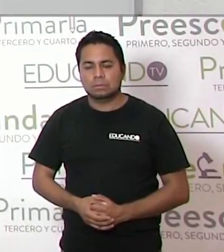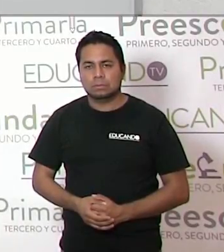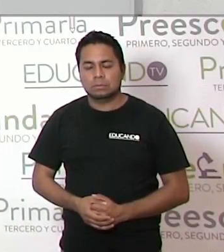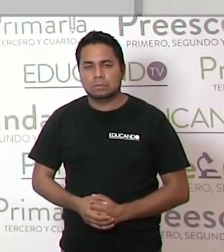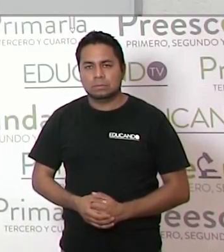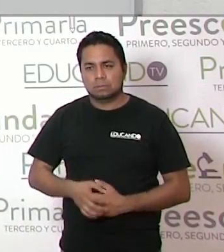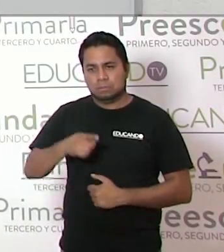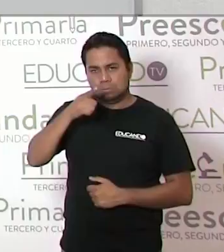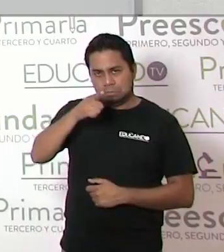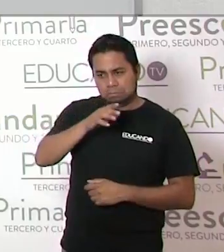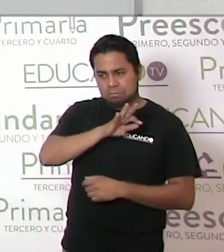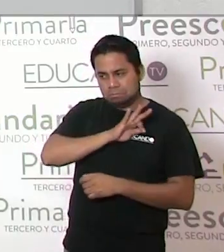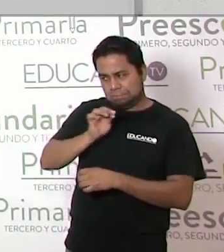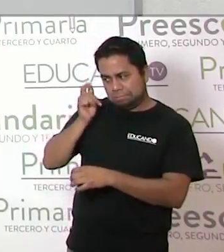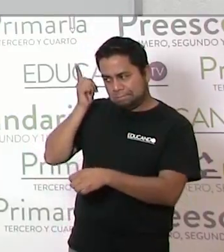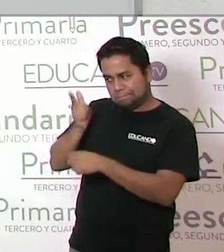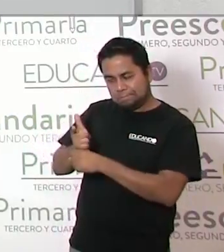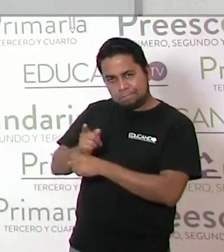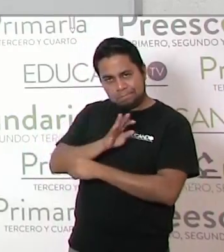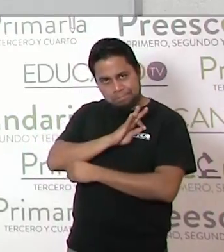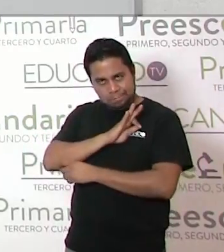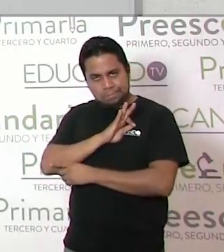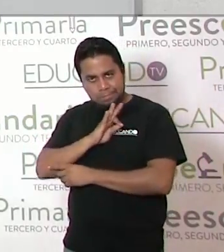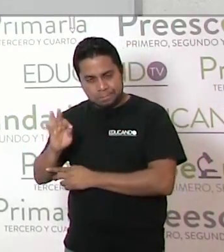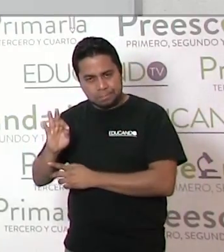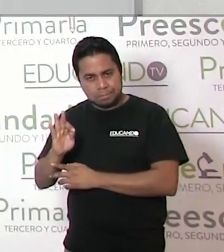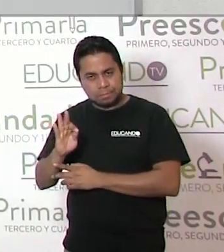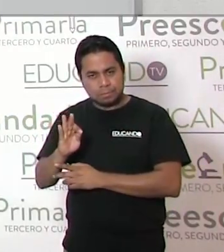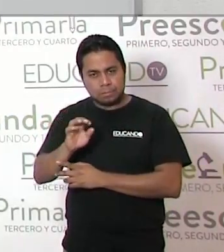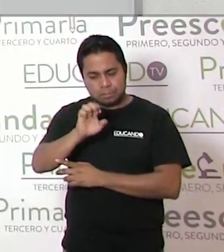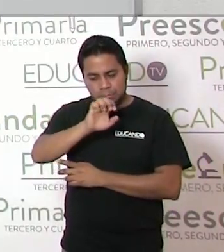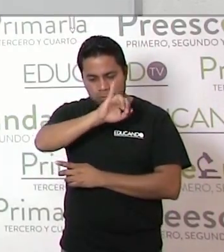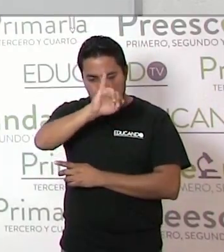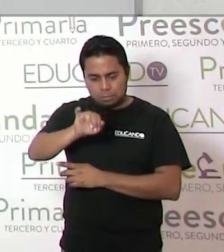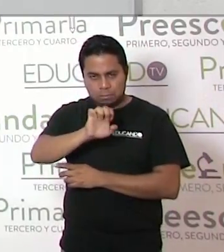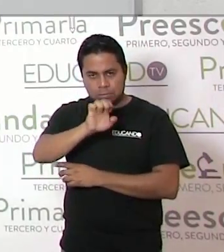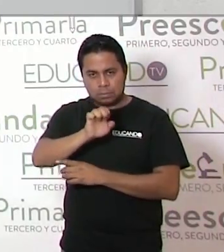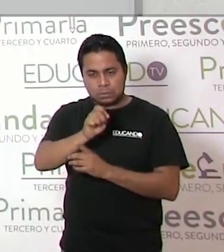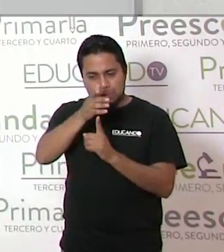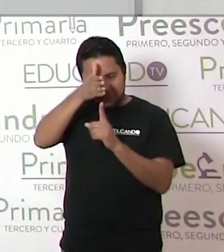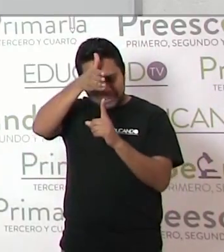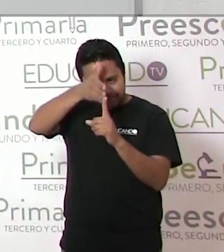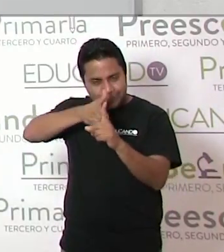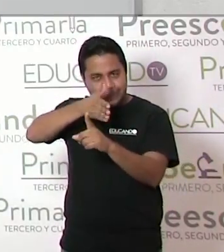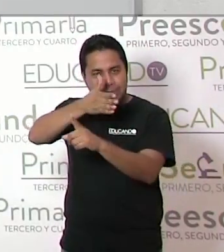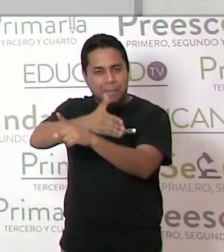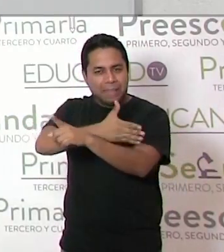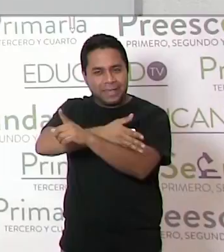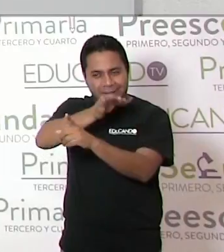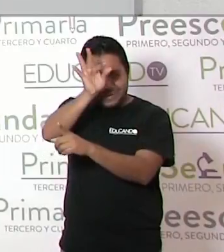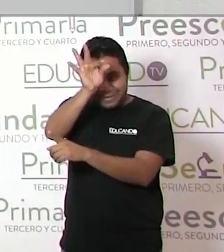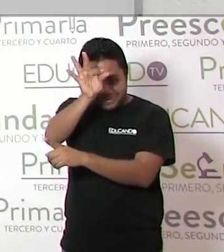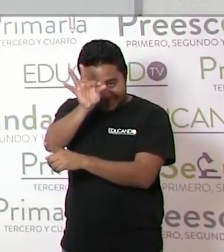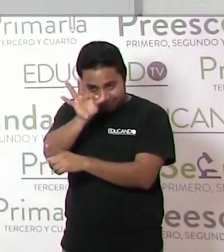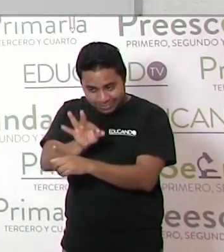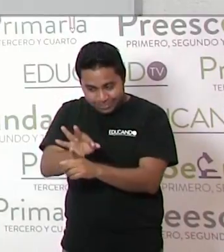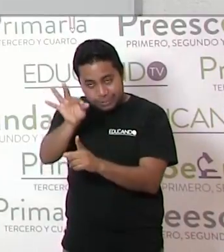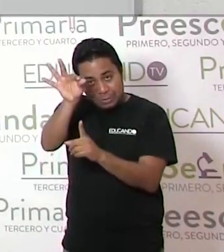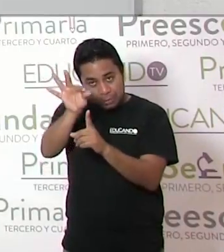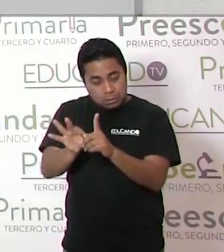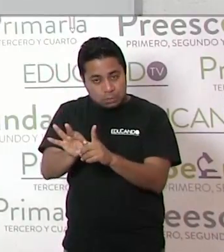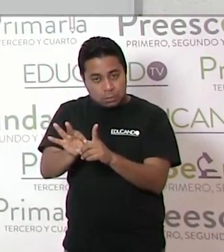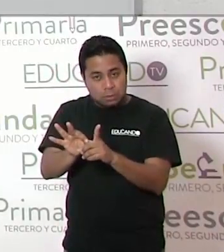Si tú te das cuenta, el eje es el palito, ¿sí?